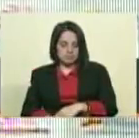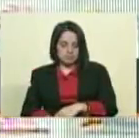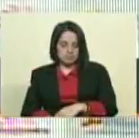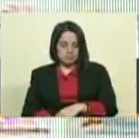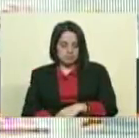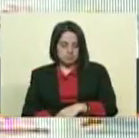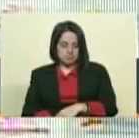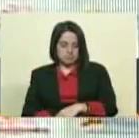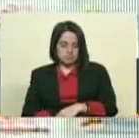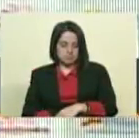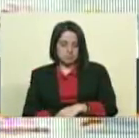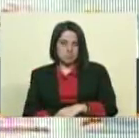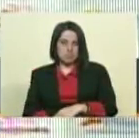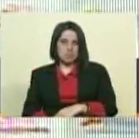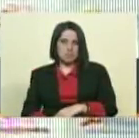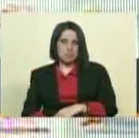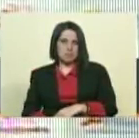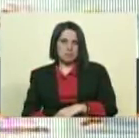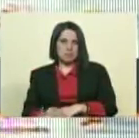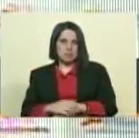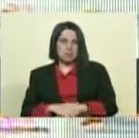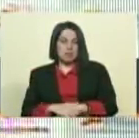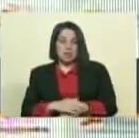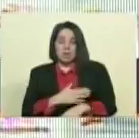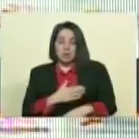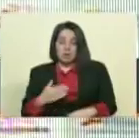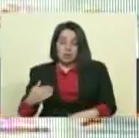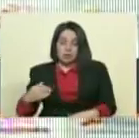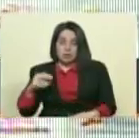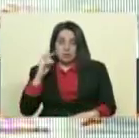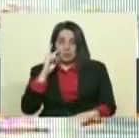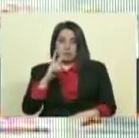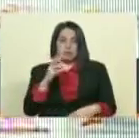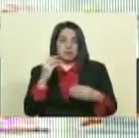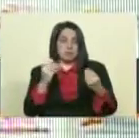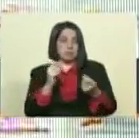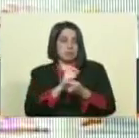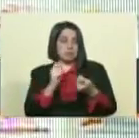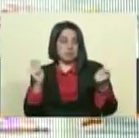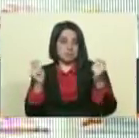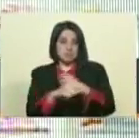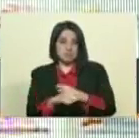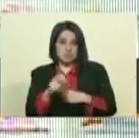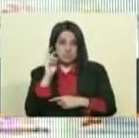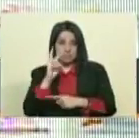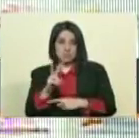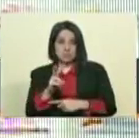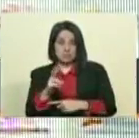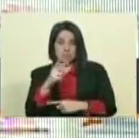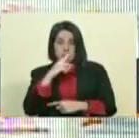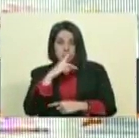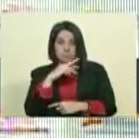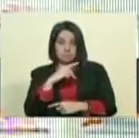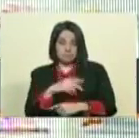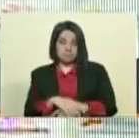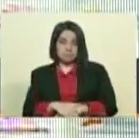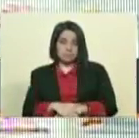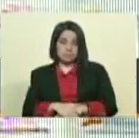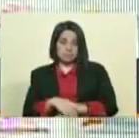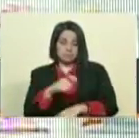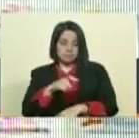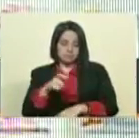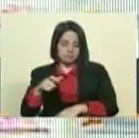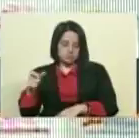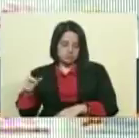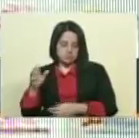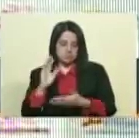de psicópatas. Yo quisiera que Jorge Rodríguez nos pudiera dar esa definición. Gente que está